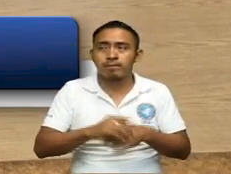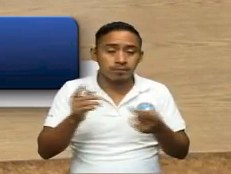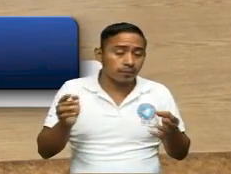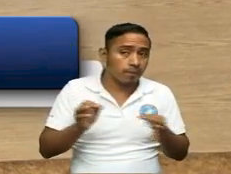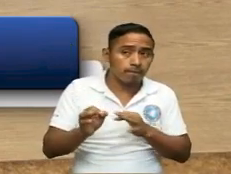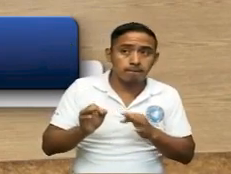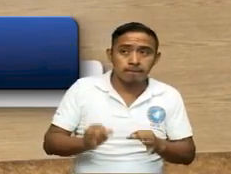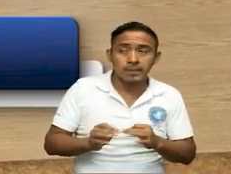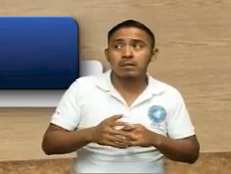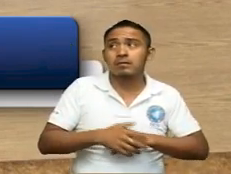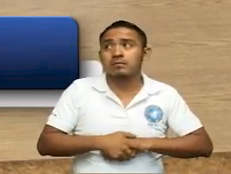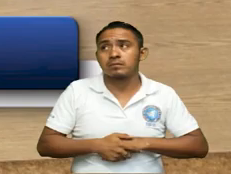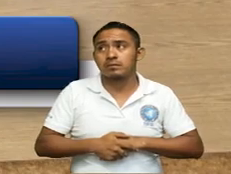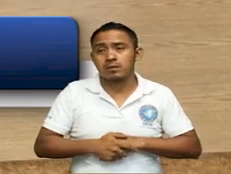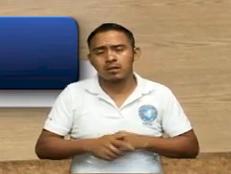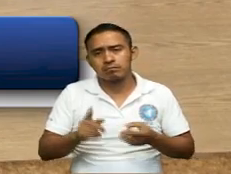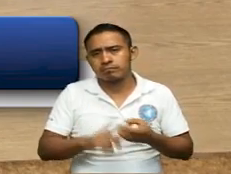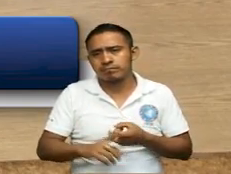ya sea